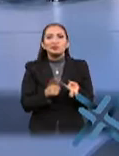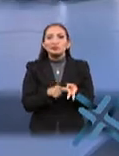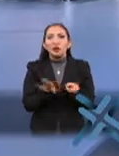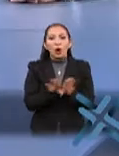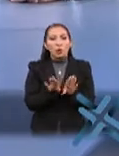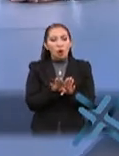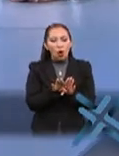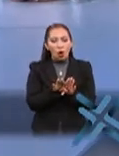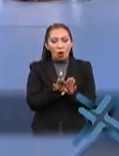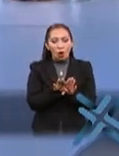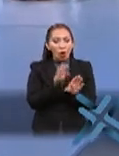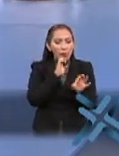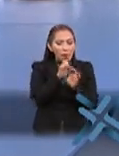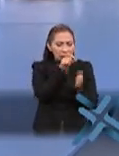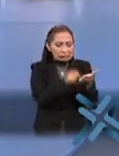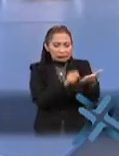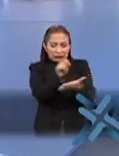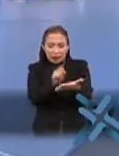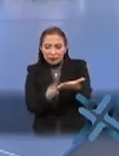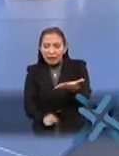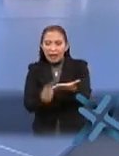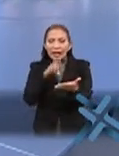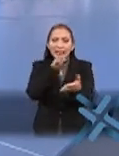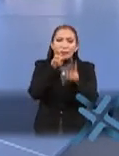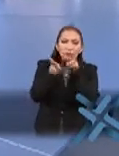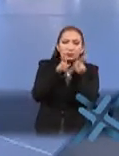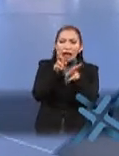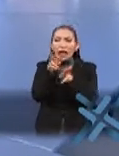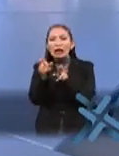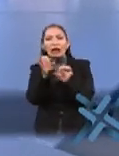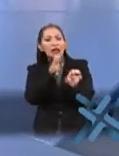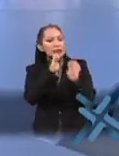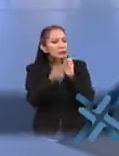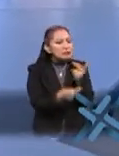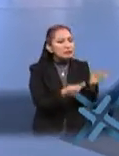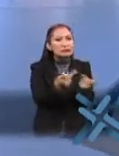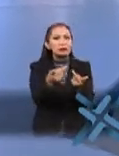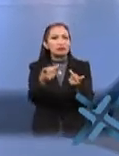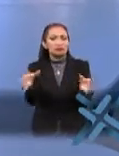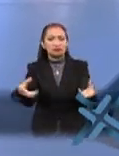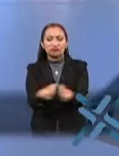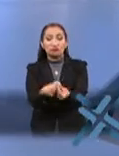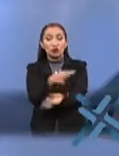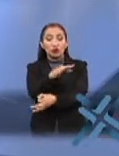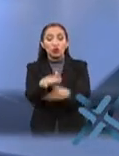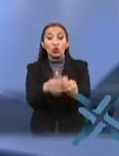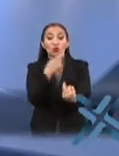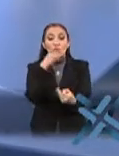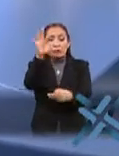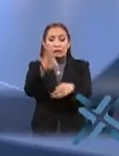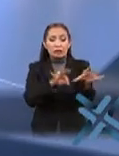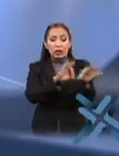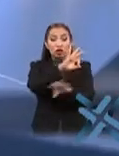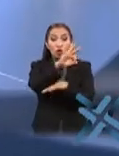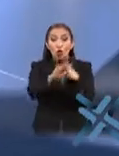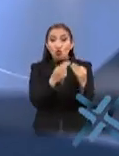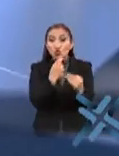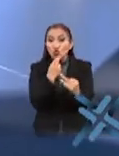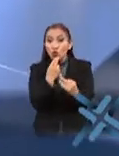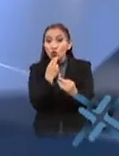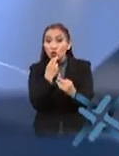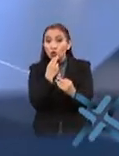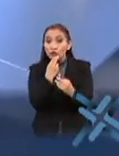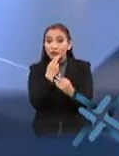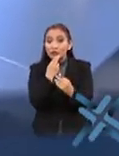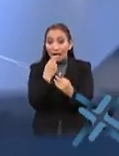pequeñas piezas periodísticas, ¿no? Reportajes, entrevistas. Entonces vamos a tratar de utilizar todas estas